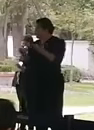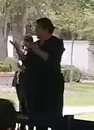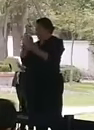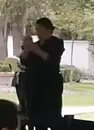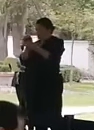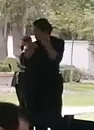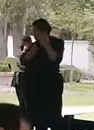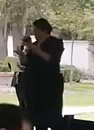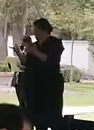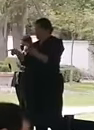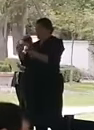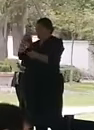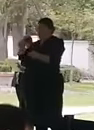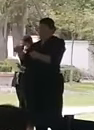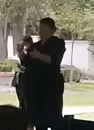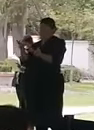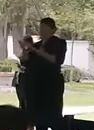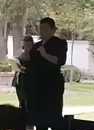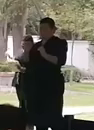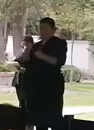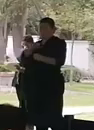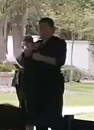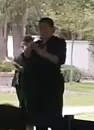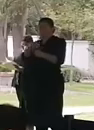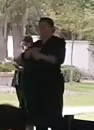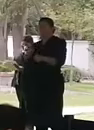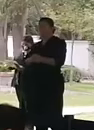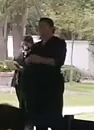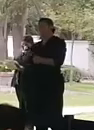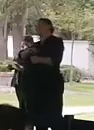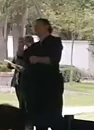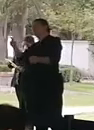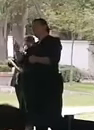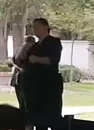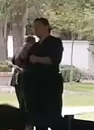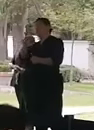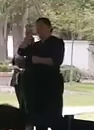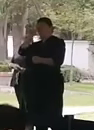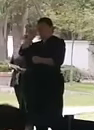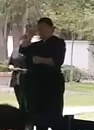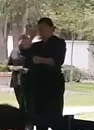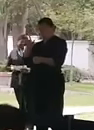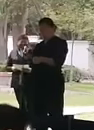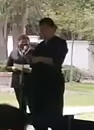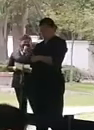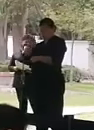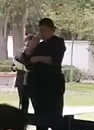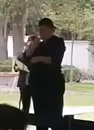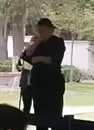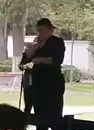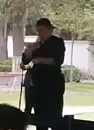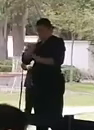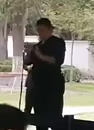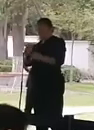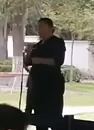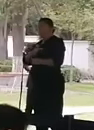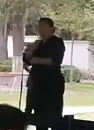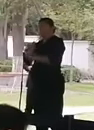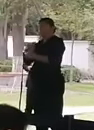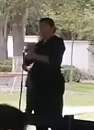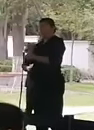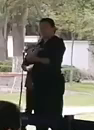parte. Y la otra, pues ya la gobernadora del estado, Lorena Cuellar, manifestó cuál es la situación de seguridad que vivimos